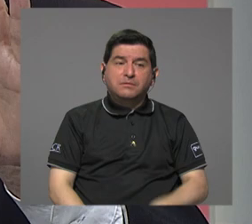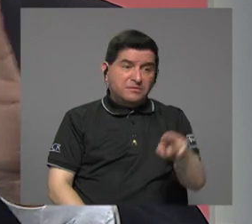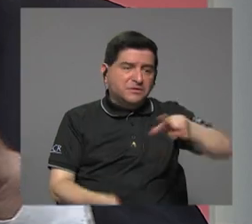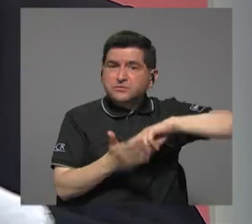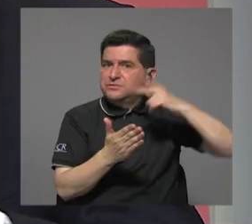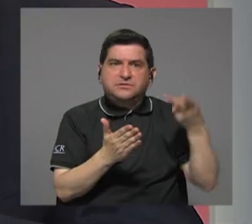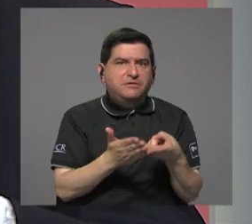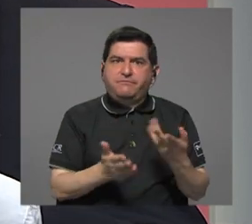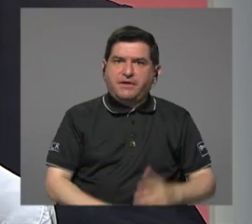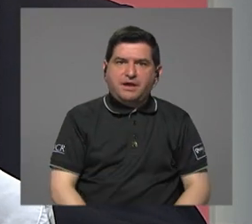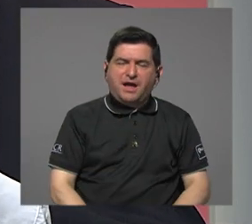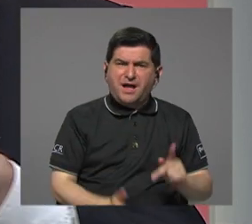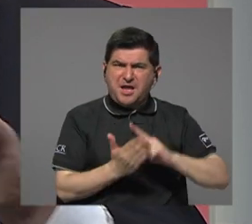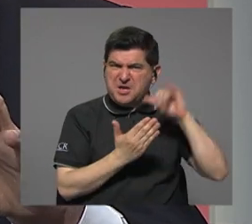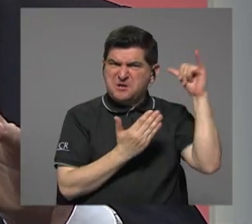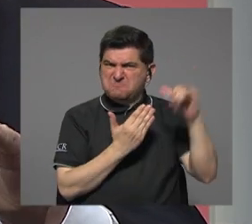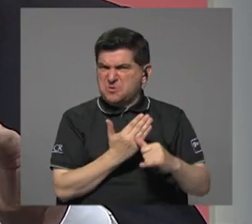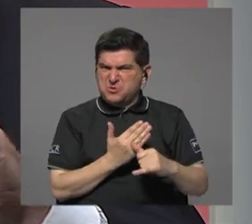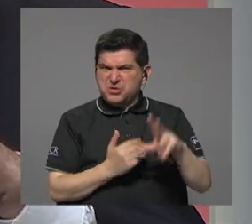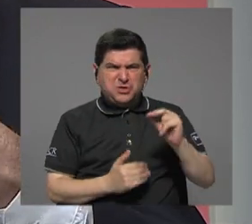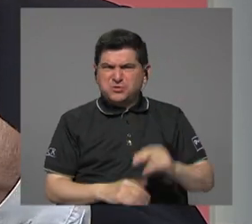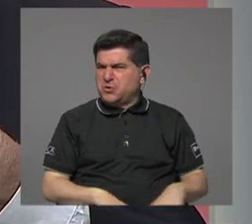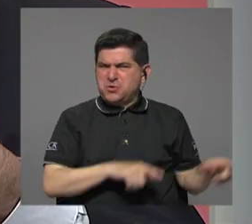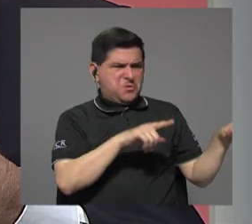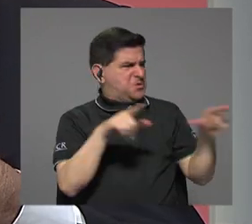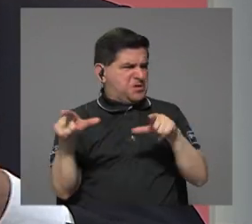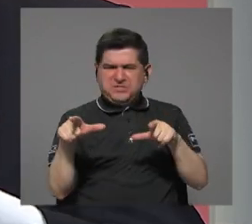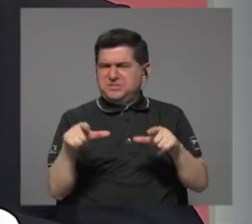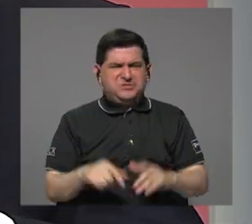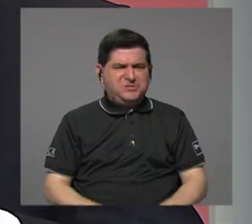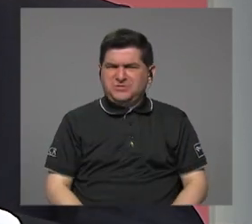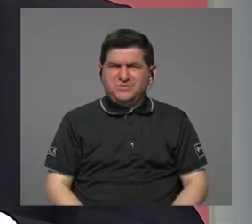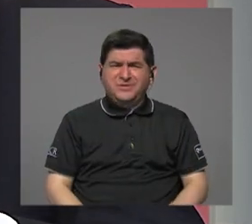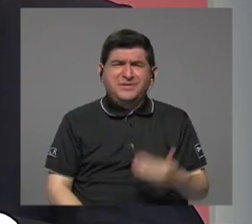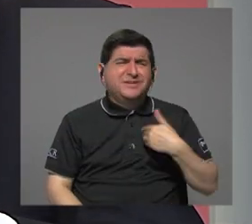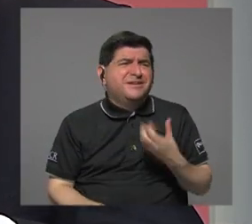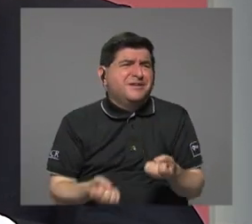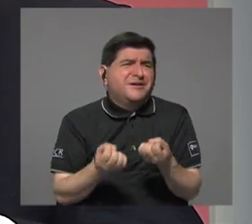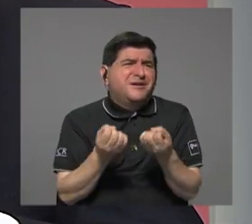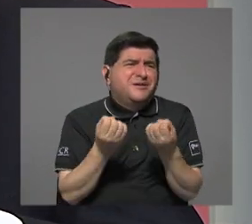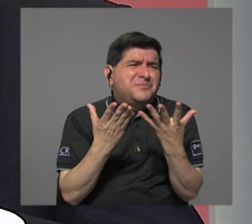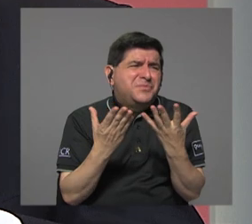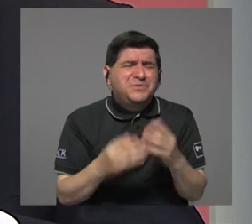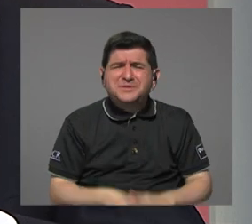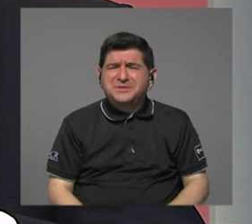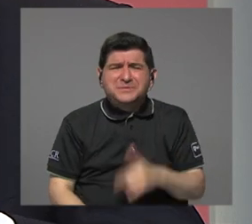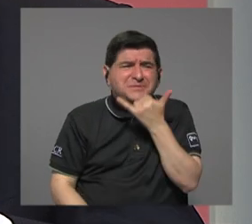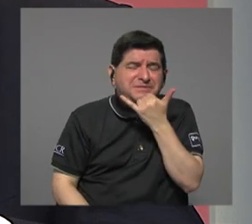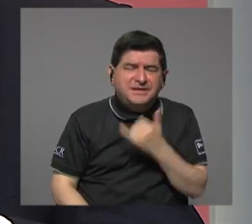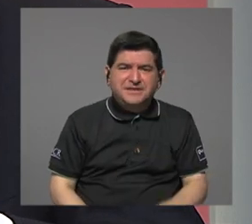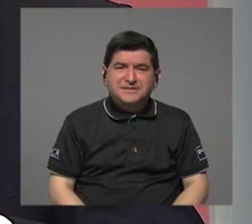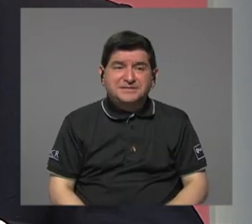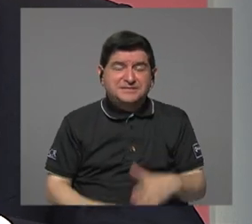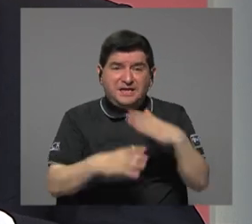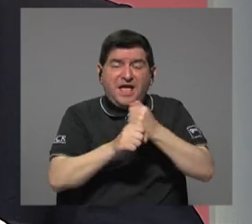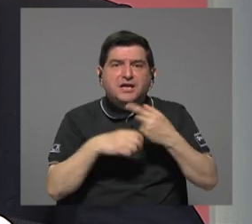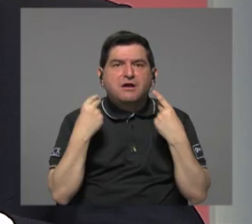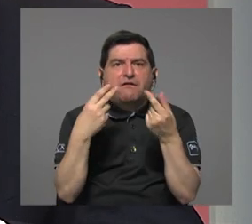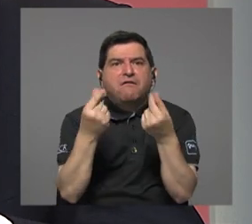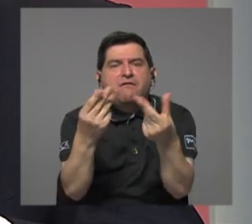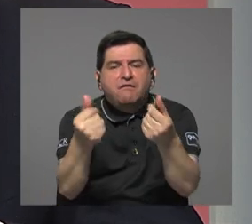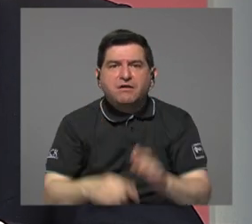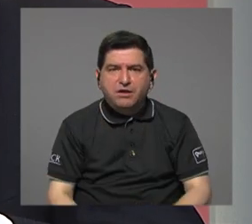que era un proyecto que no estaba maduro que era un proyecto que estaba lleno hecho a la carrera y que deberíamos